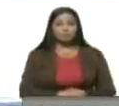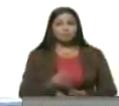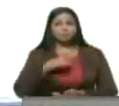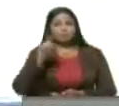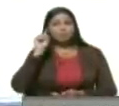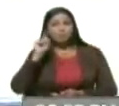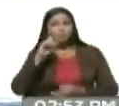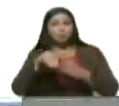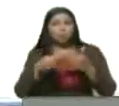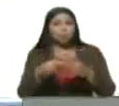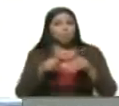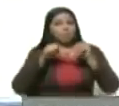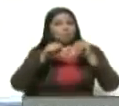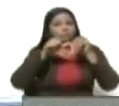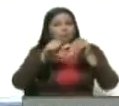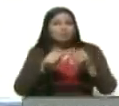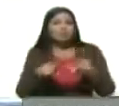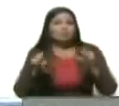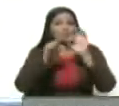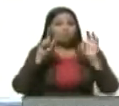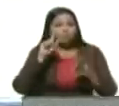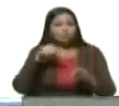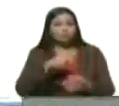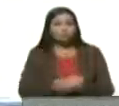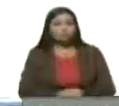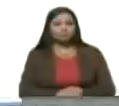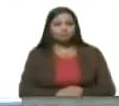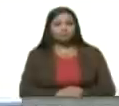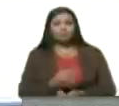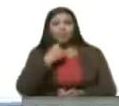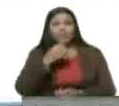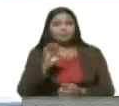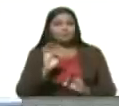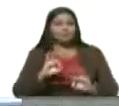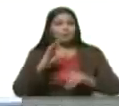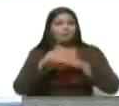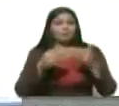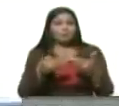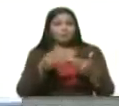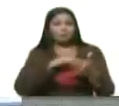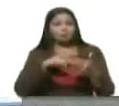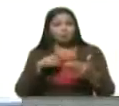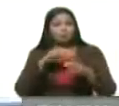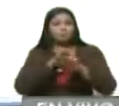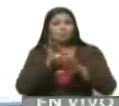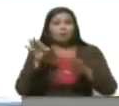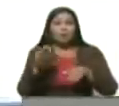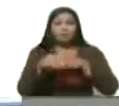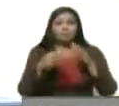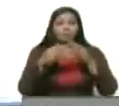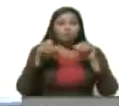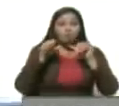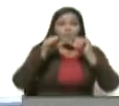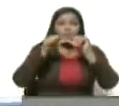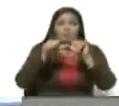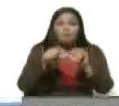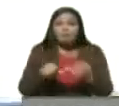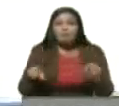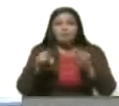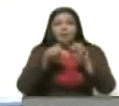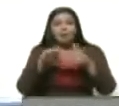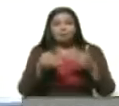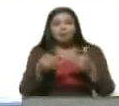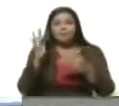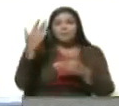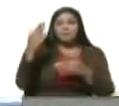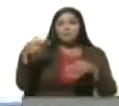necesarias y pertinentes. No pronunciarse en este momento, dejar que todo quede ahí, pareciera que